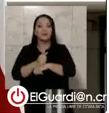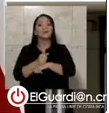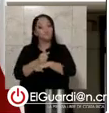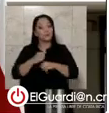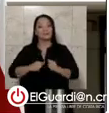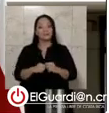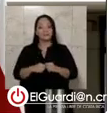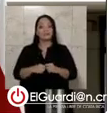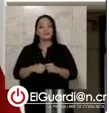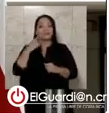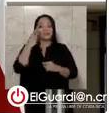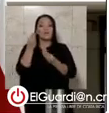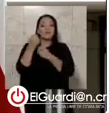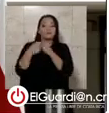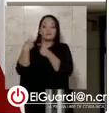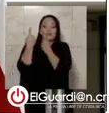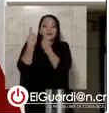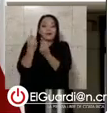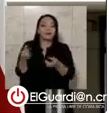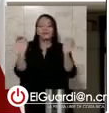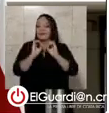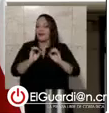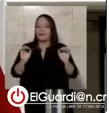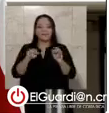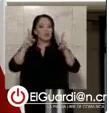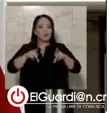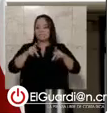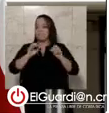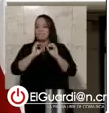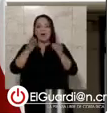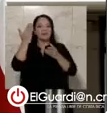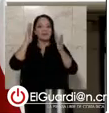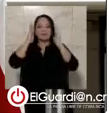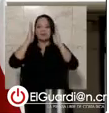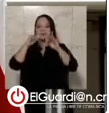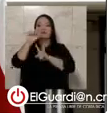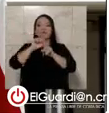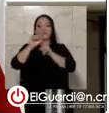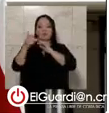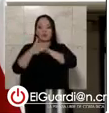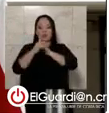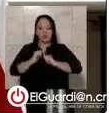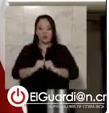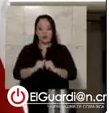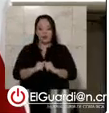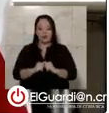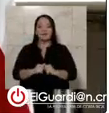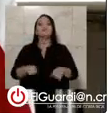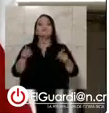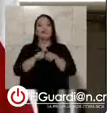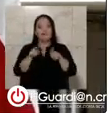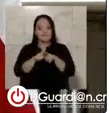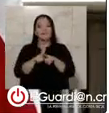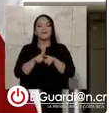Pasaron muchísimos años sin que nadie quisiera entrarle a este problema con la tecnología y además el